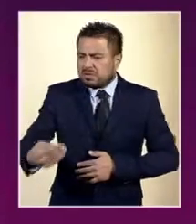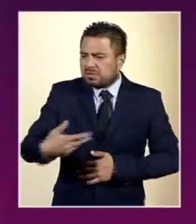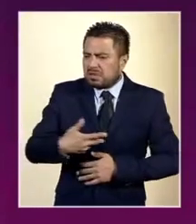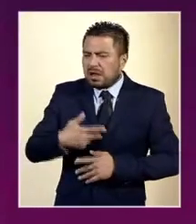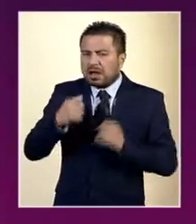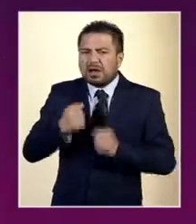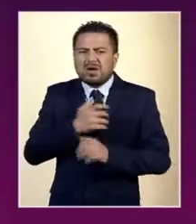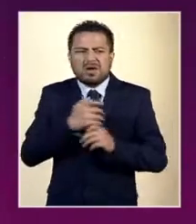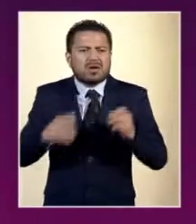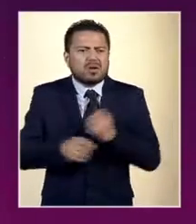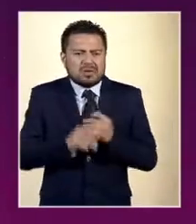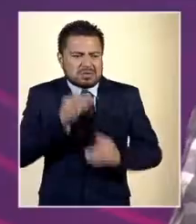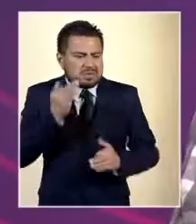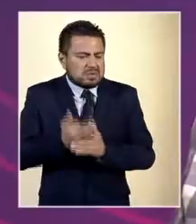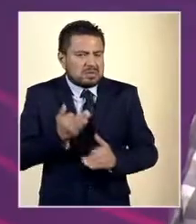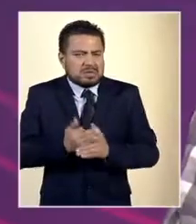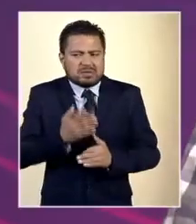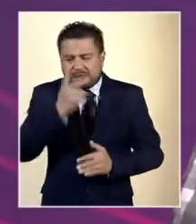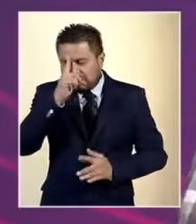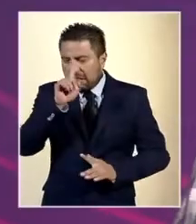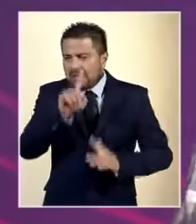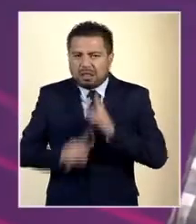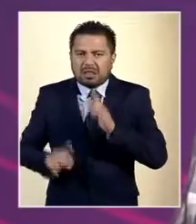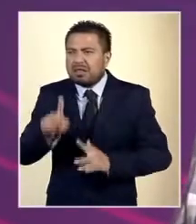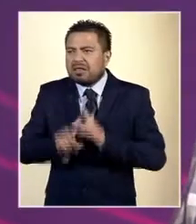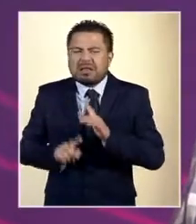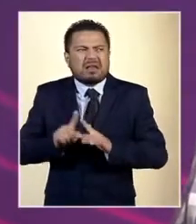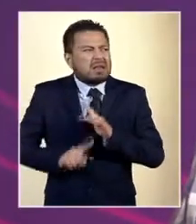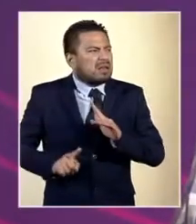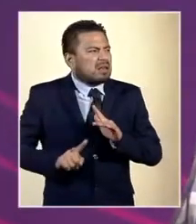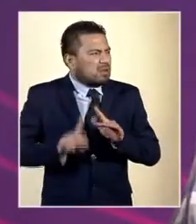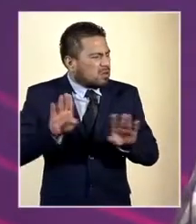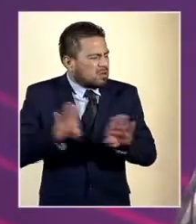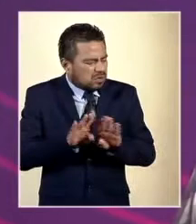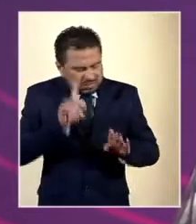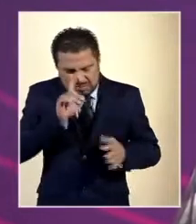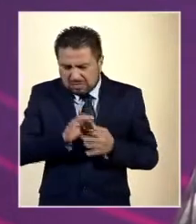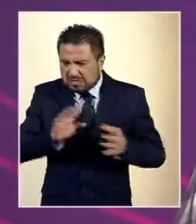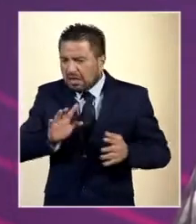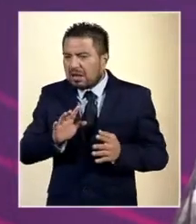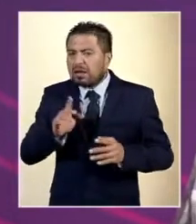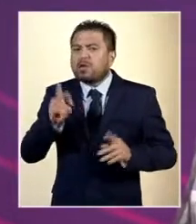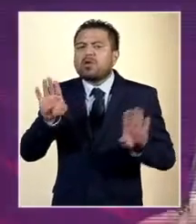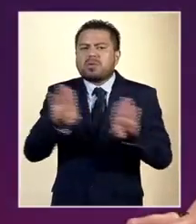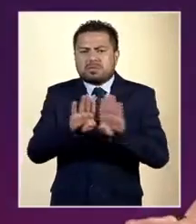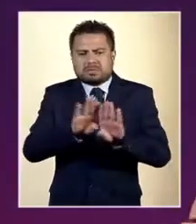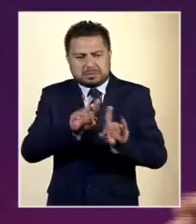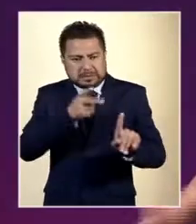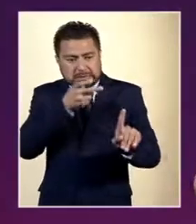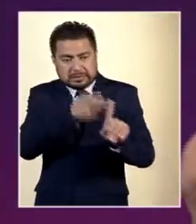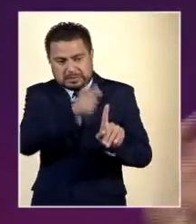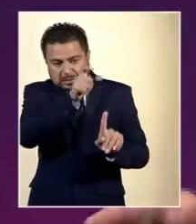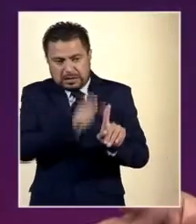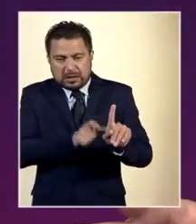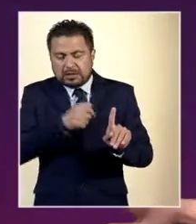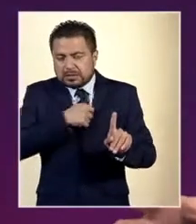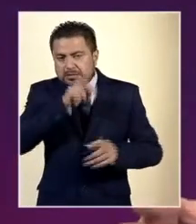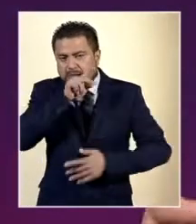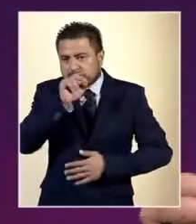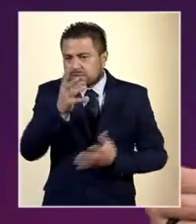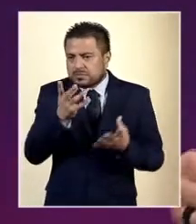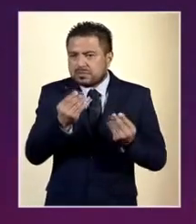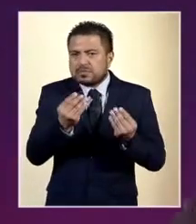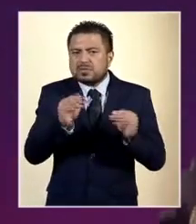de cosas Seguro. que ahorita a nosotros se nos están escapando. Entonces creo que es como Y importante. cómo esta perspectiva, digamos, a mí me preocupa